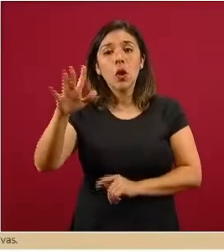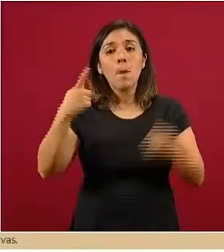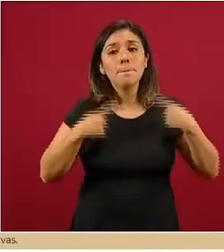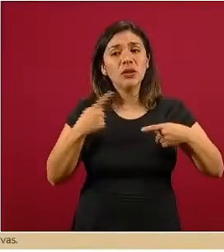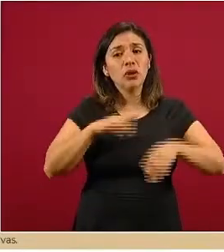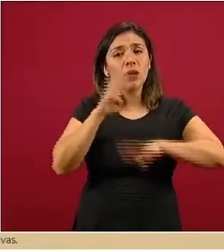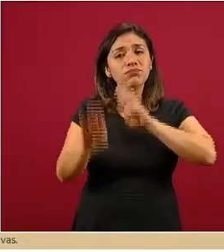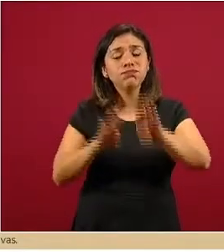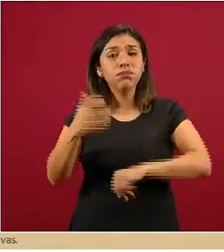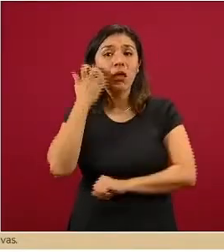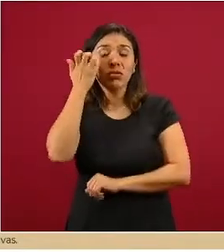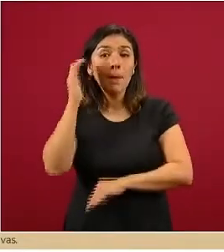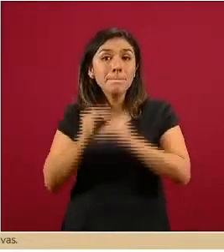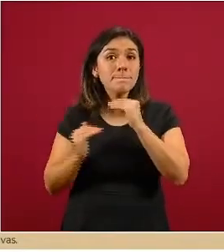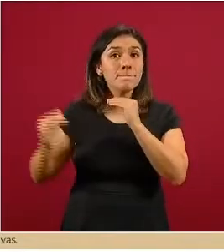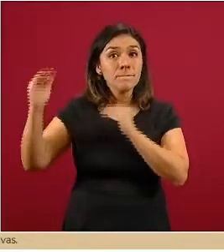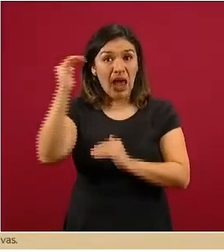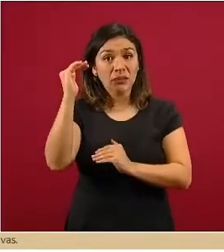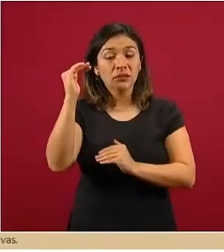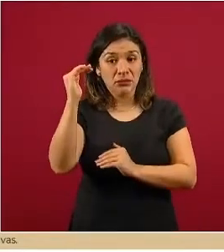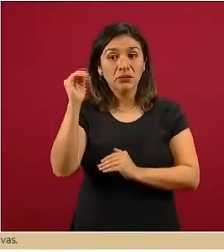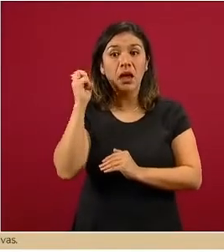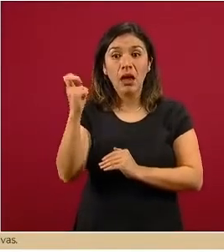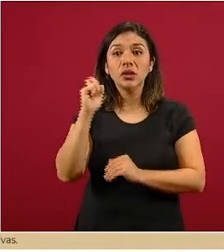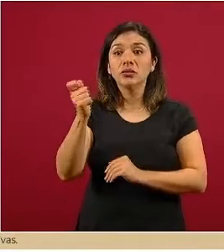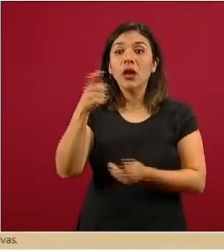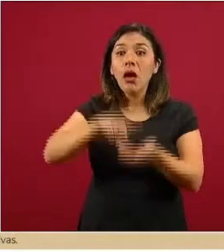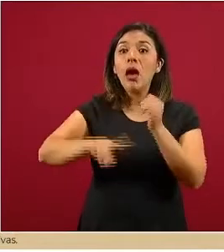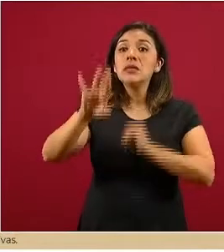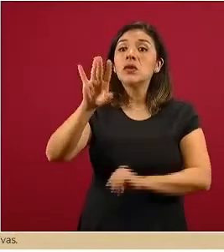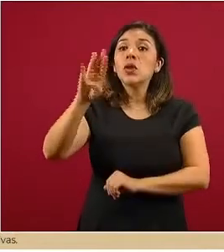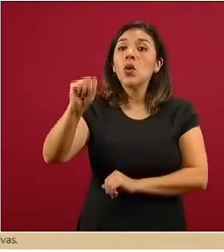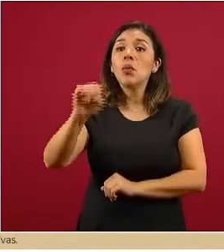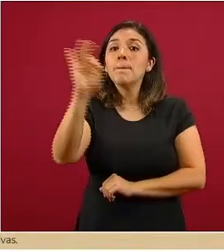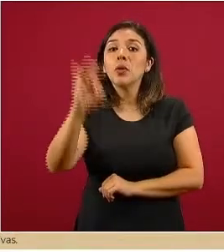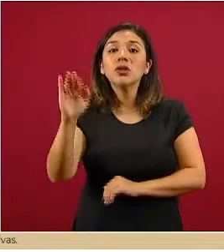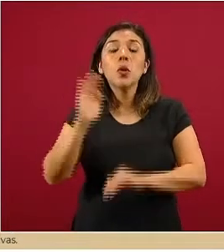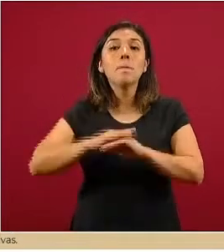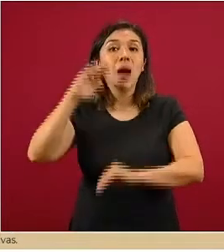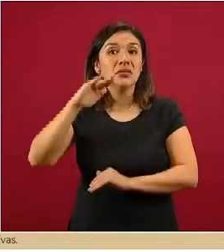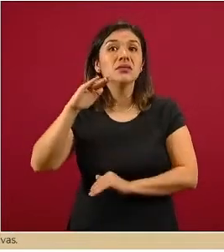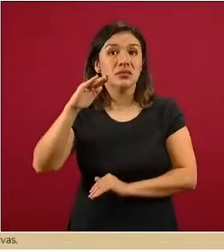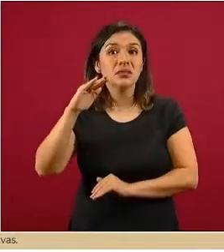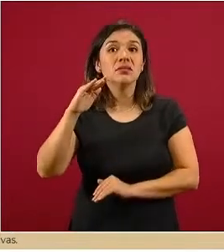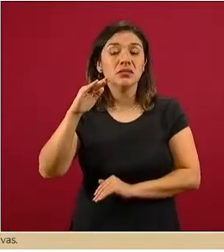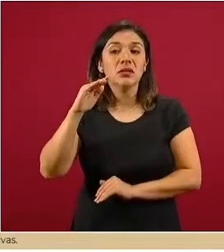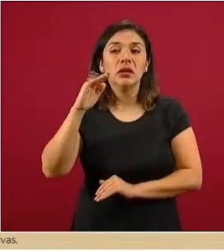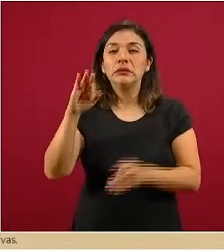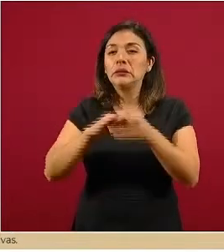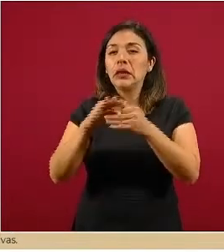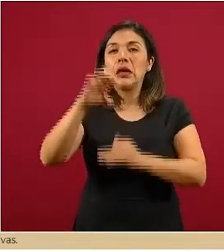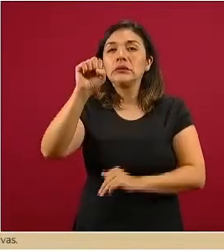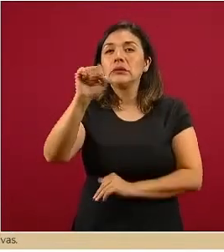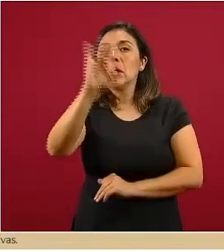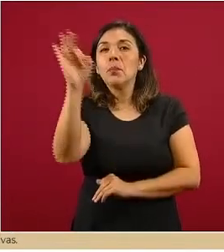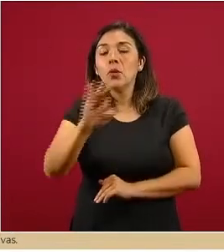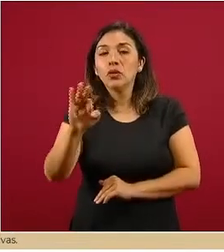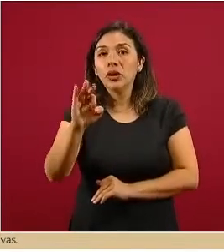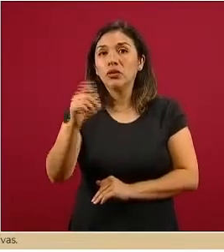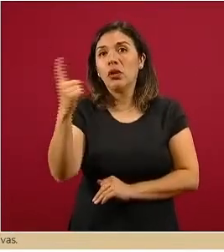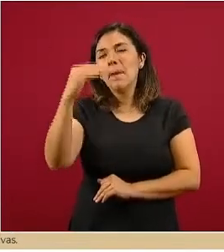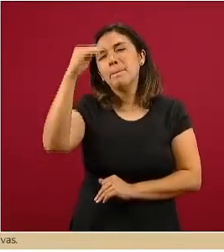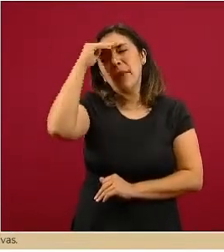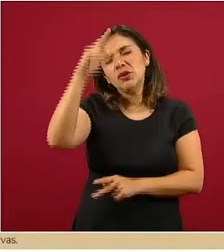que directamente se asocian a COVID, pero no están registradas en nuestro sistema. Recuerden que también hay muchas razones por las que puede